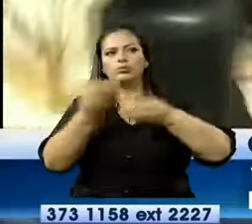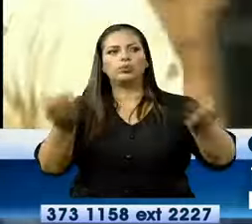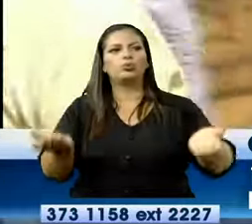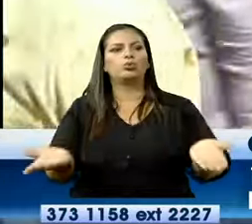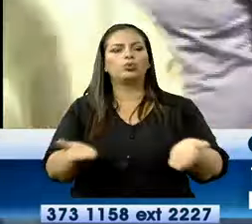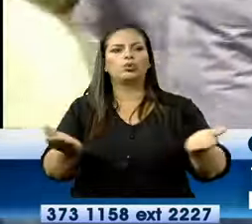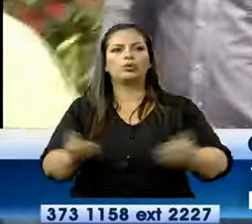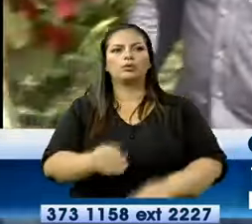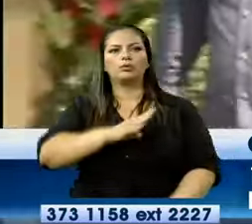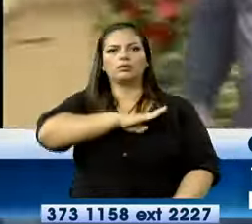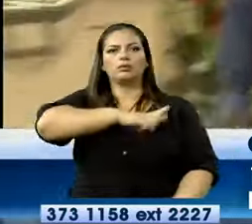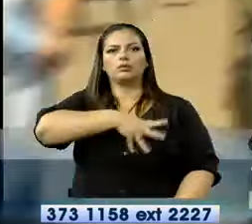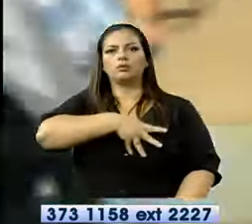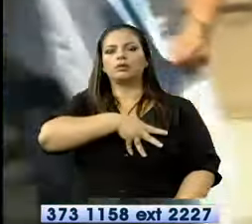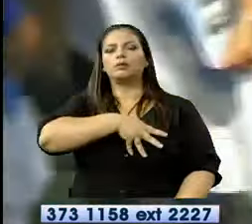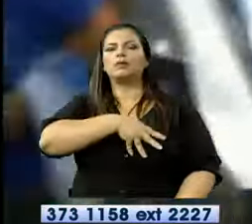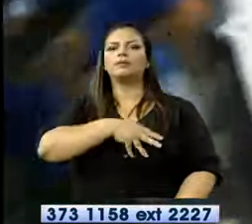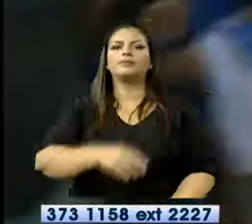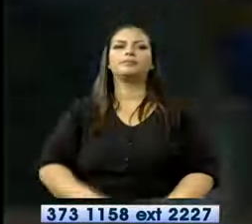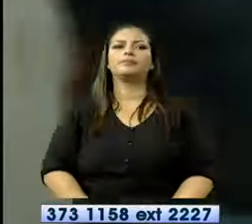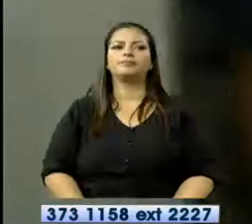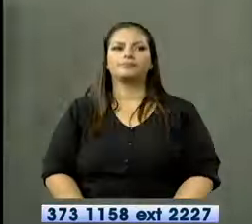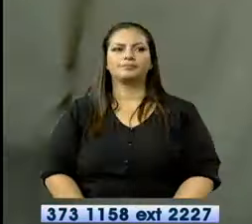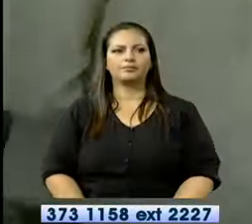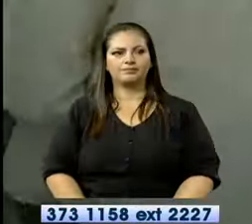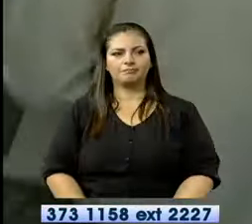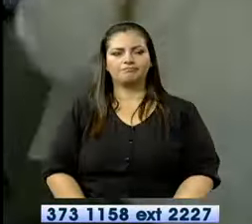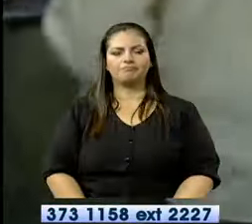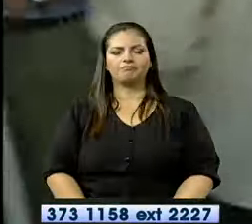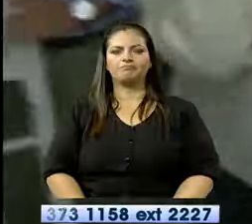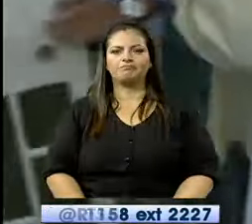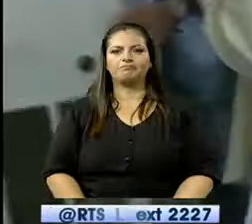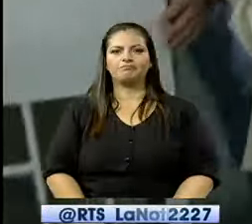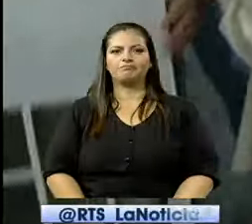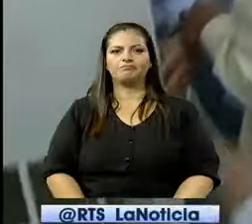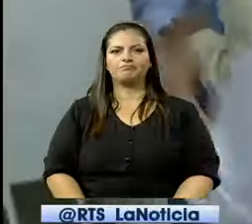convenciones. La campaña ha empezado, informó Jorge Escobar.